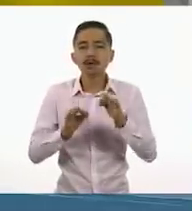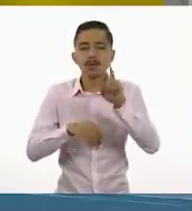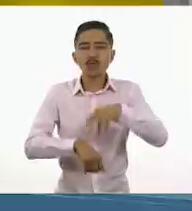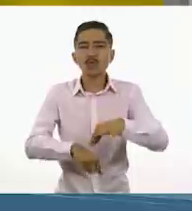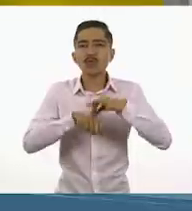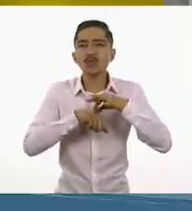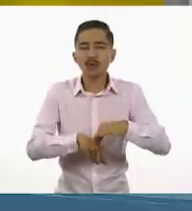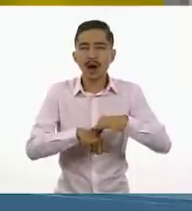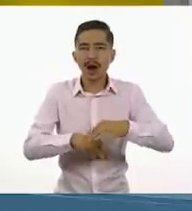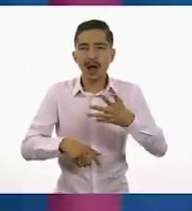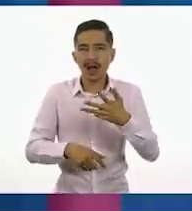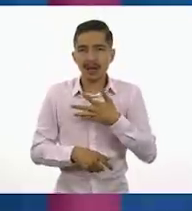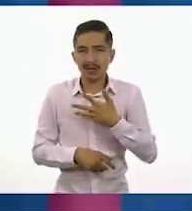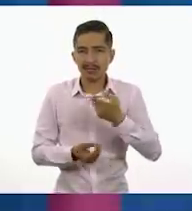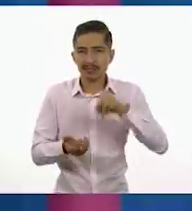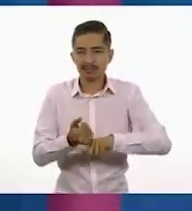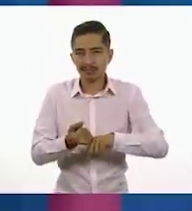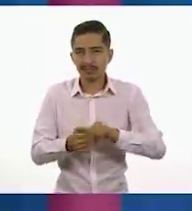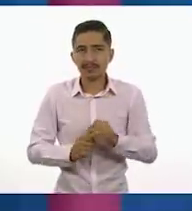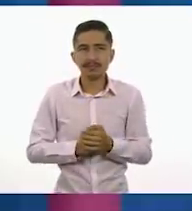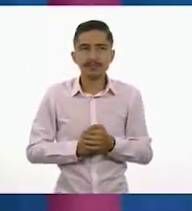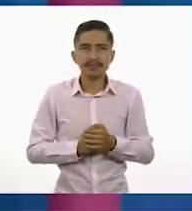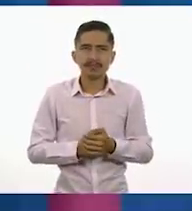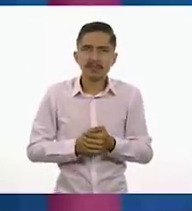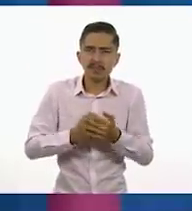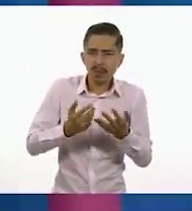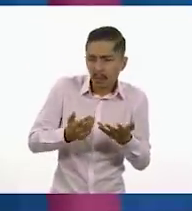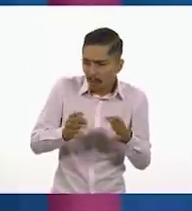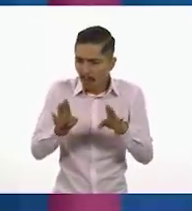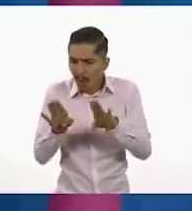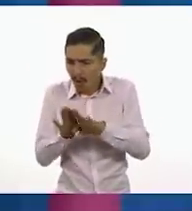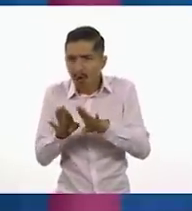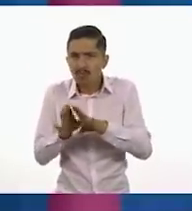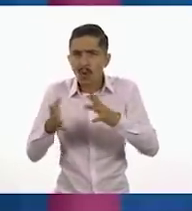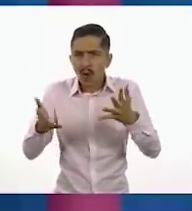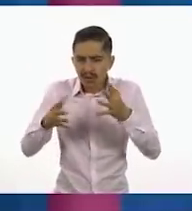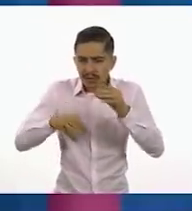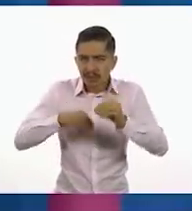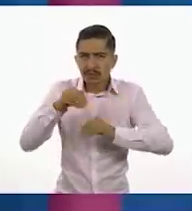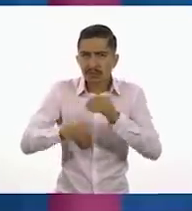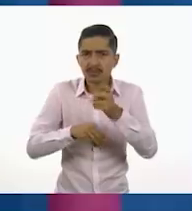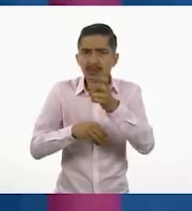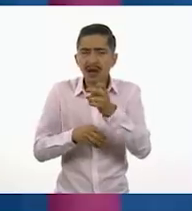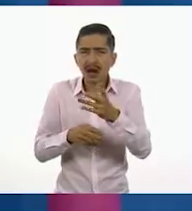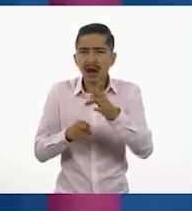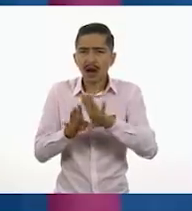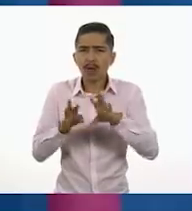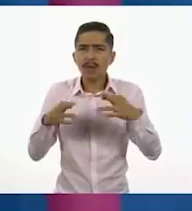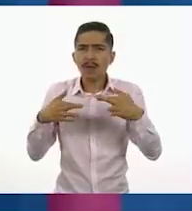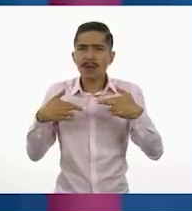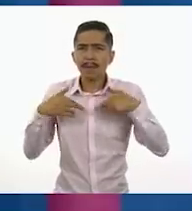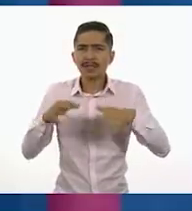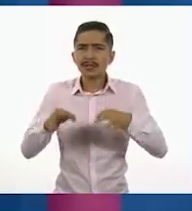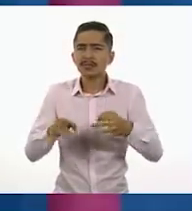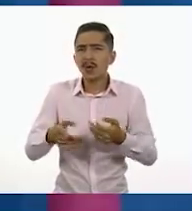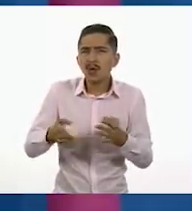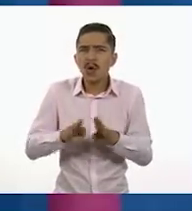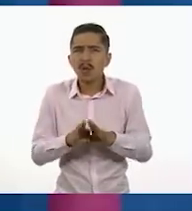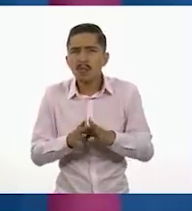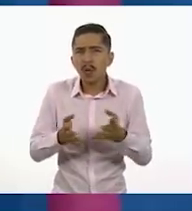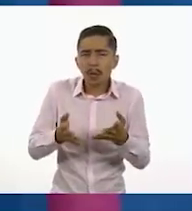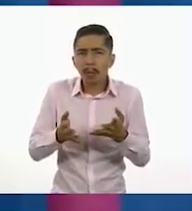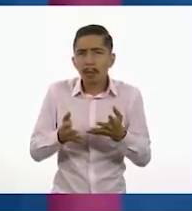real que tendrán. Y entonces, ¿cómo se relacionan las escalas con el tamaño del objeto representado? Veo que en una de